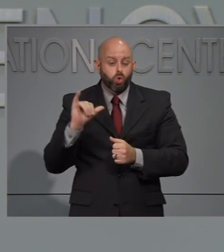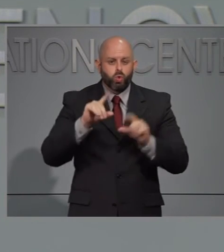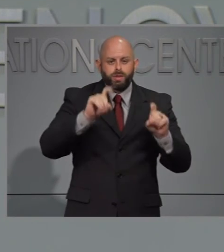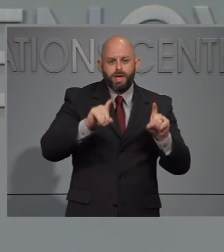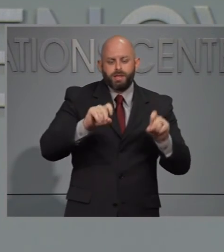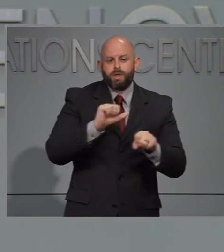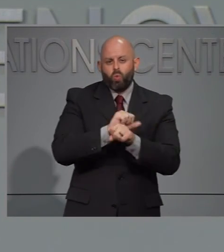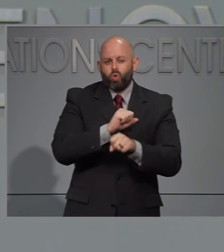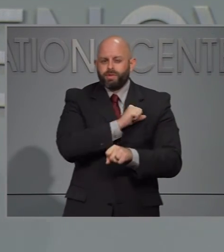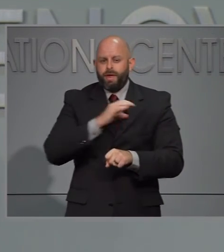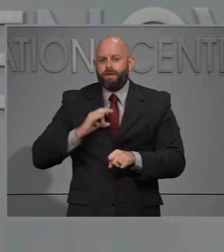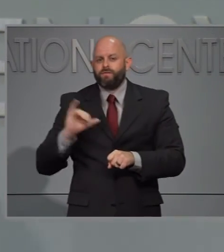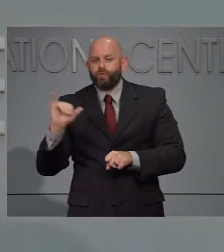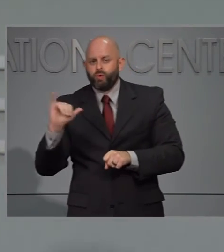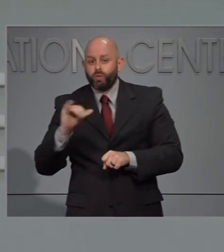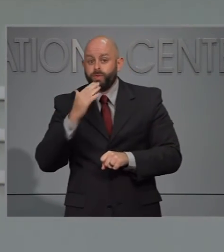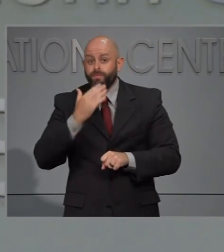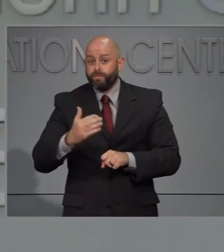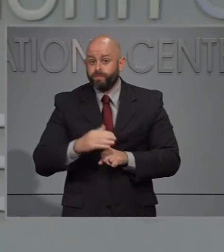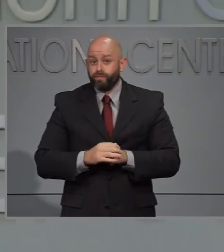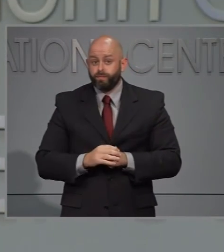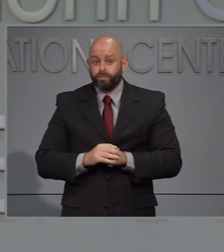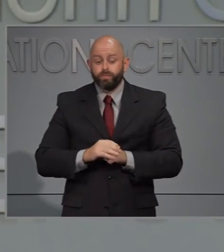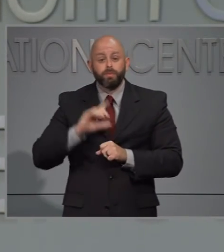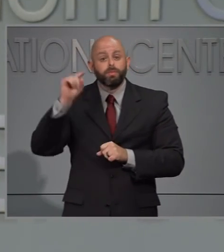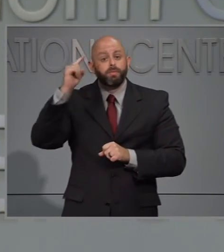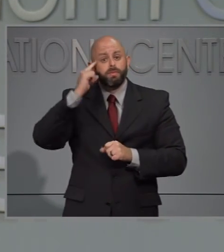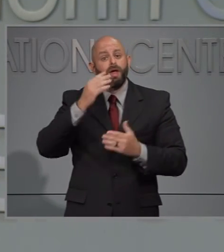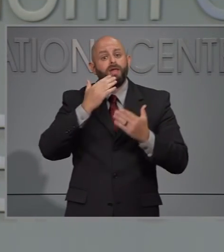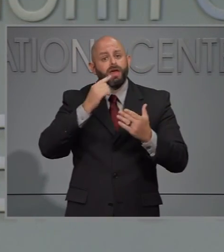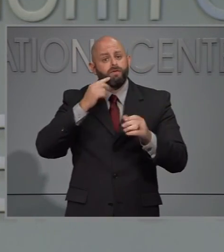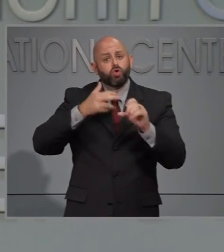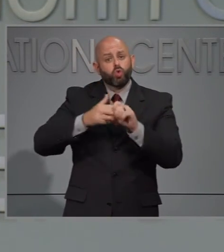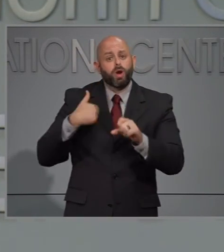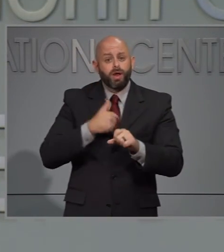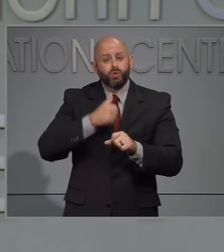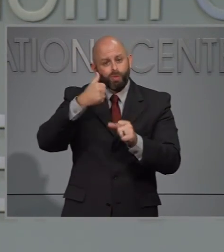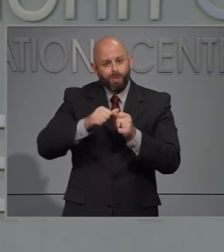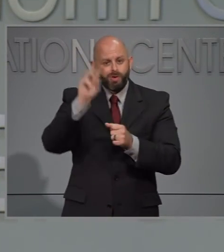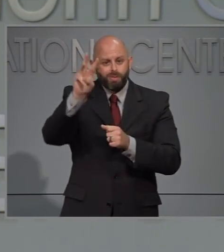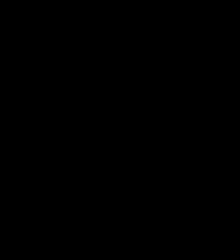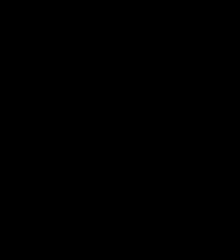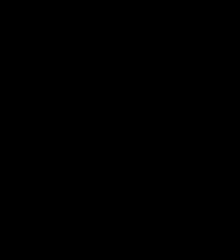Gracias. Gracias a todos por acompañarnos y siempre acuérdense de los 3 Ws.